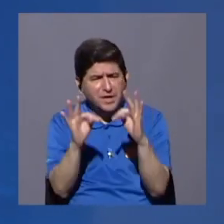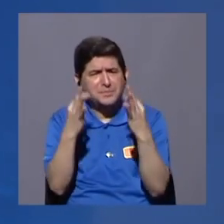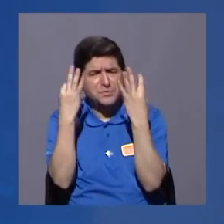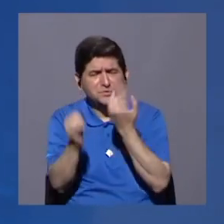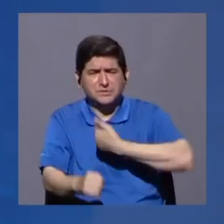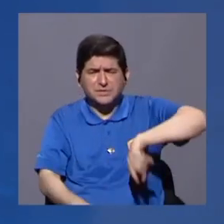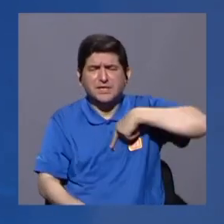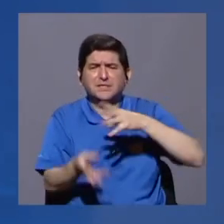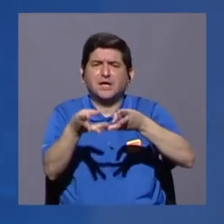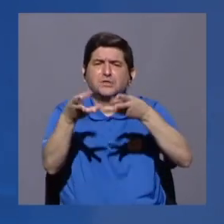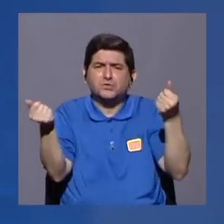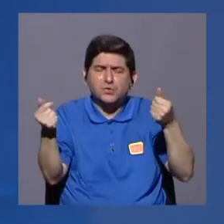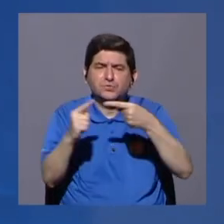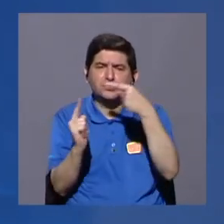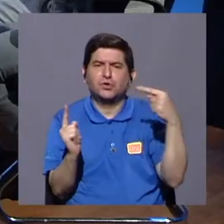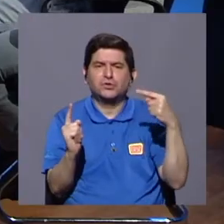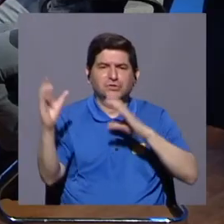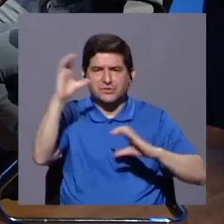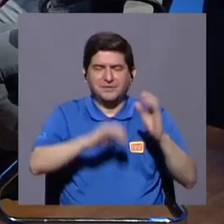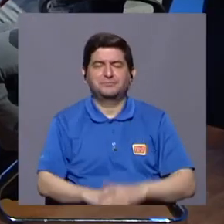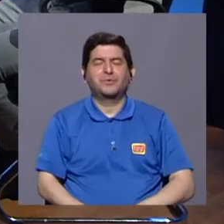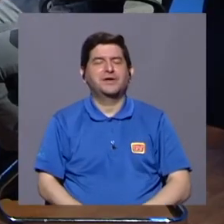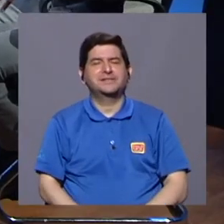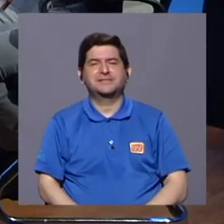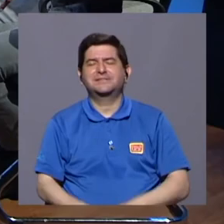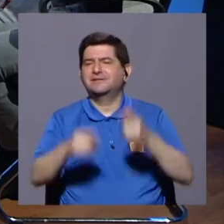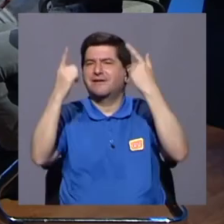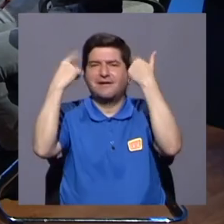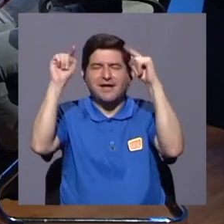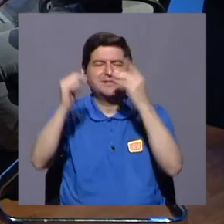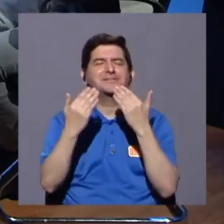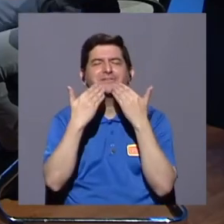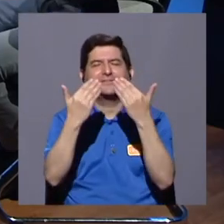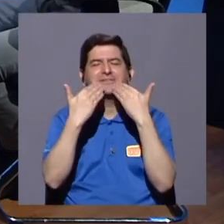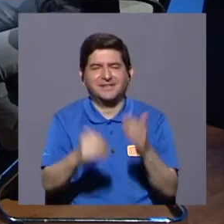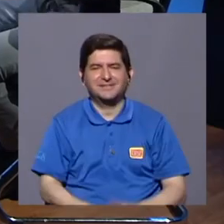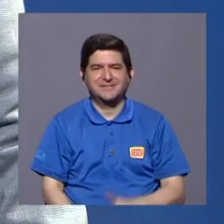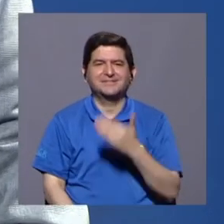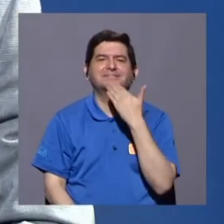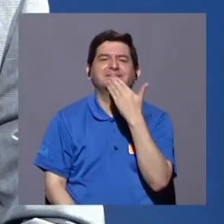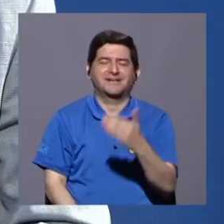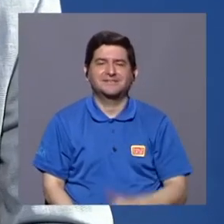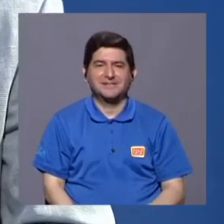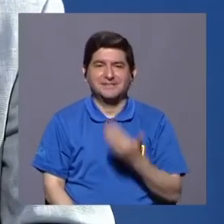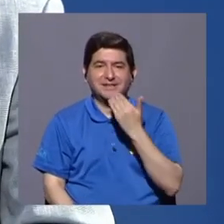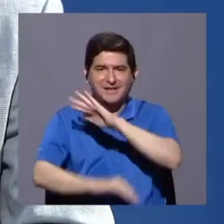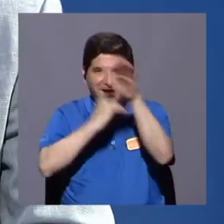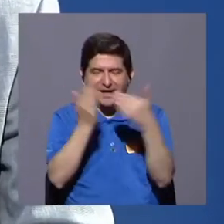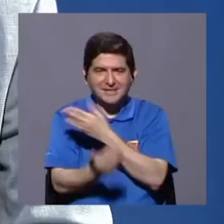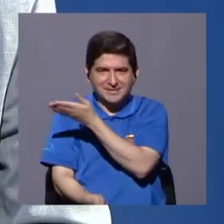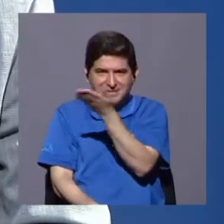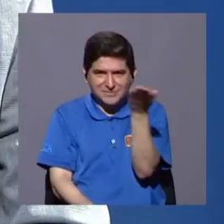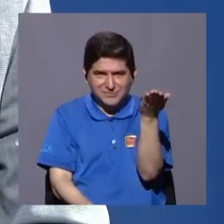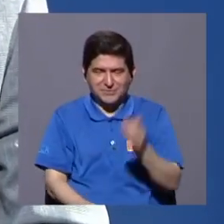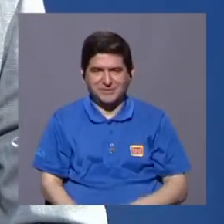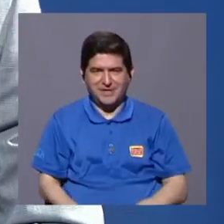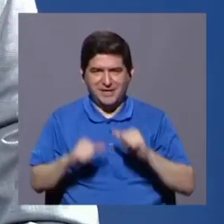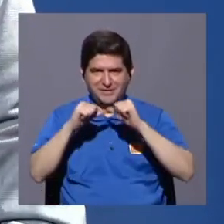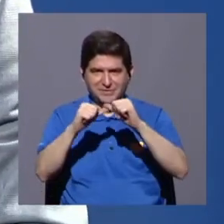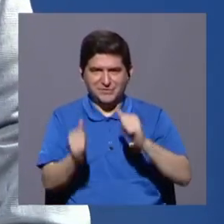soluciones desde la ciencia muchos éxitos muchísimas gracias ahora muchas gracias gracias a todas y todos ustedes